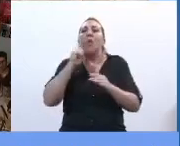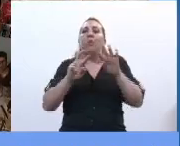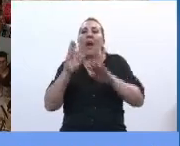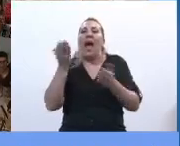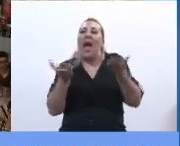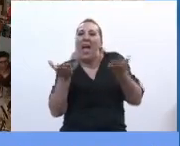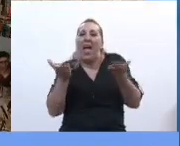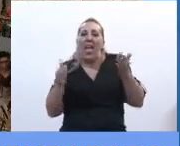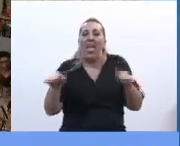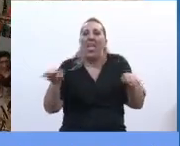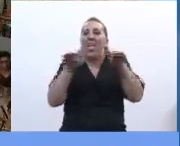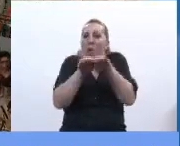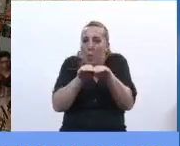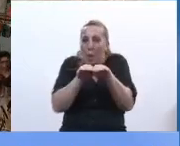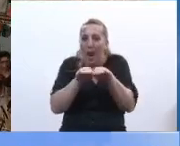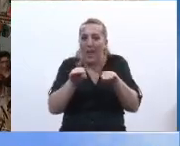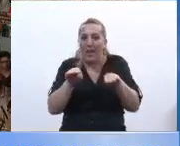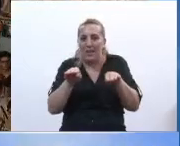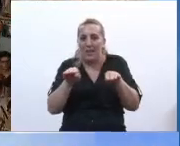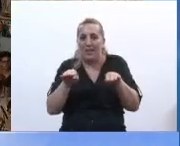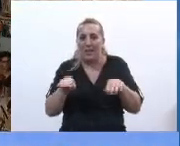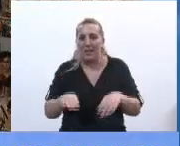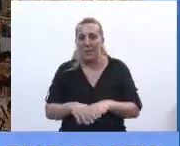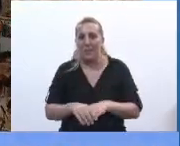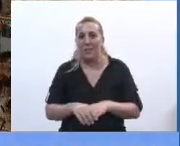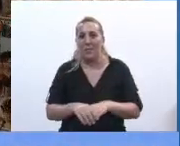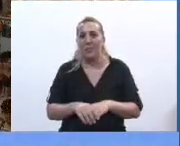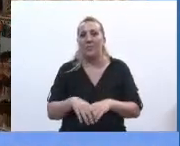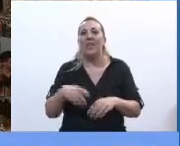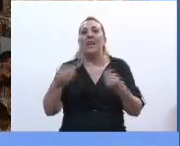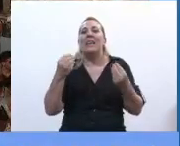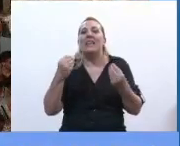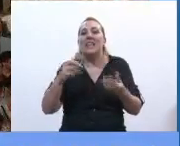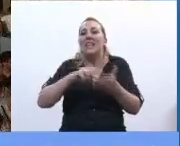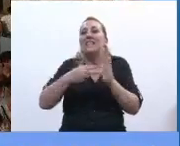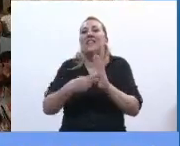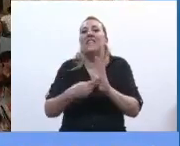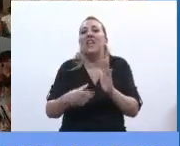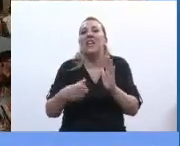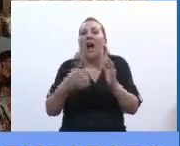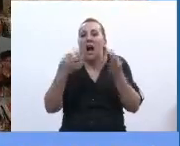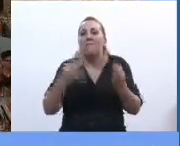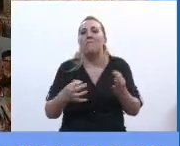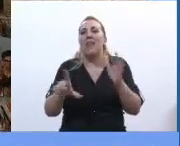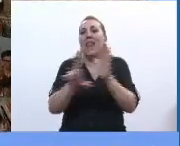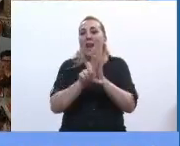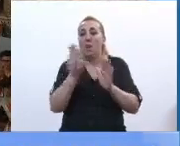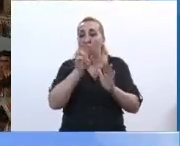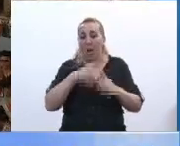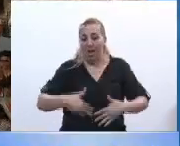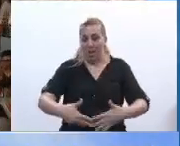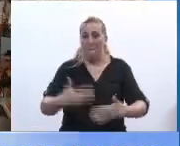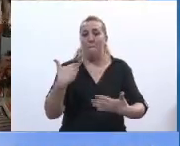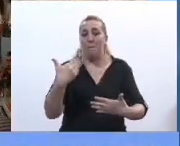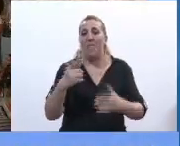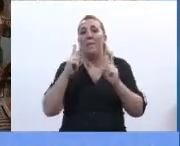me planteo han tenido que ver fundamentalmente sobre el equilibrio de lo que significa el derecho que genera la ley en la mujer gestante pero por otro lado